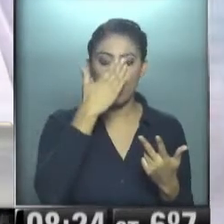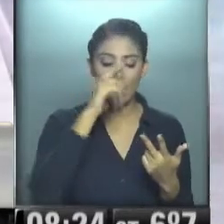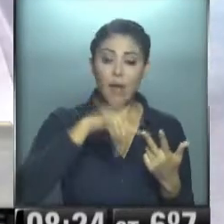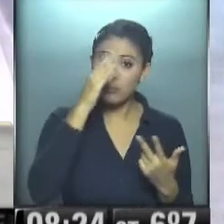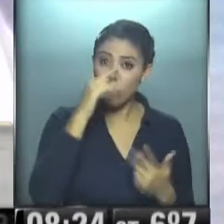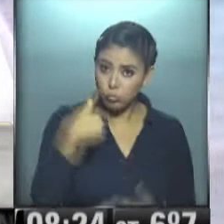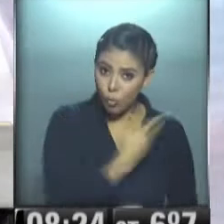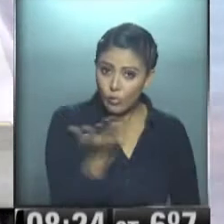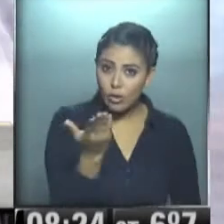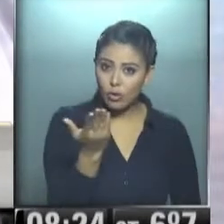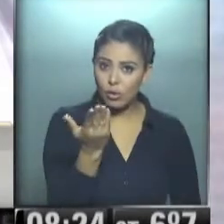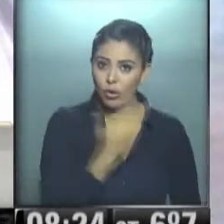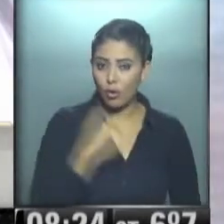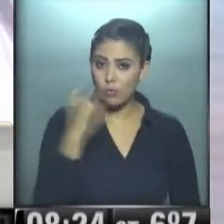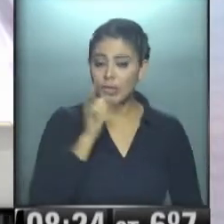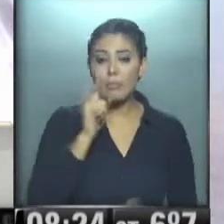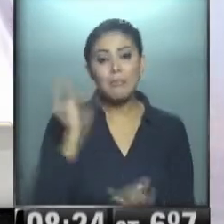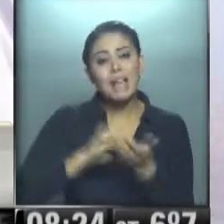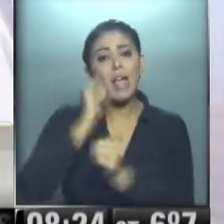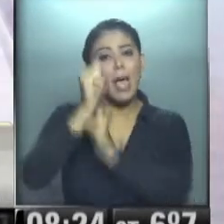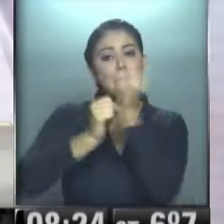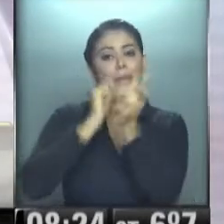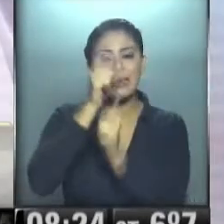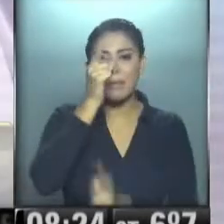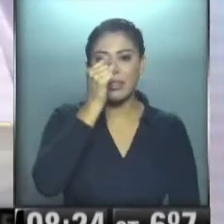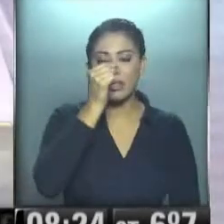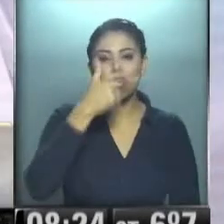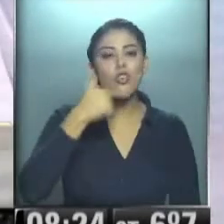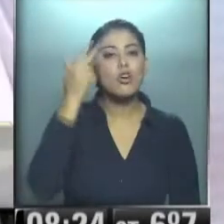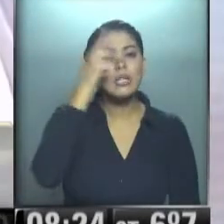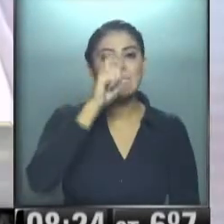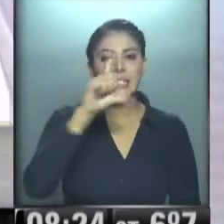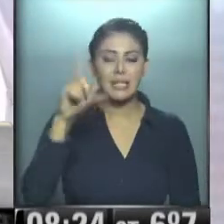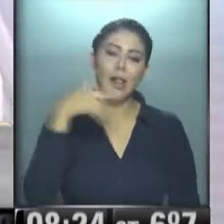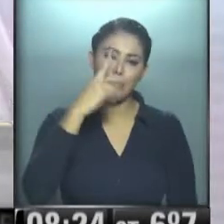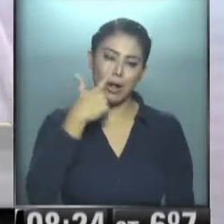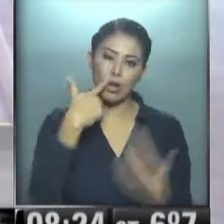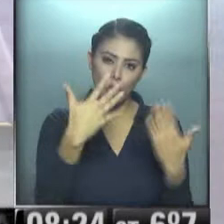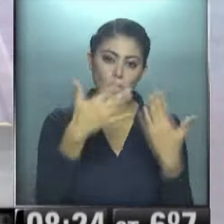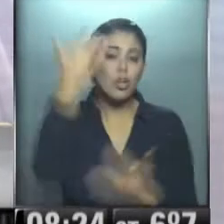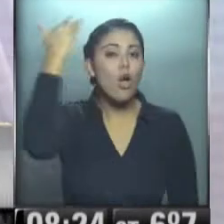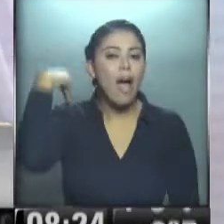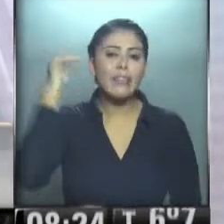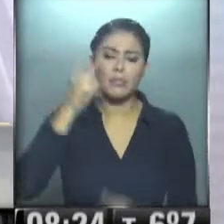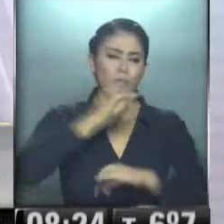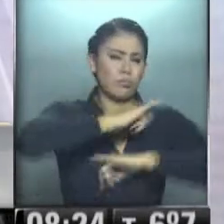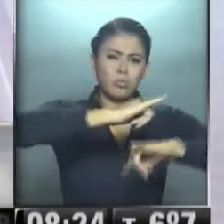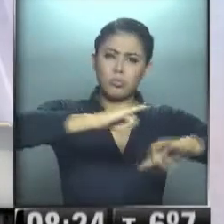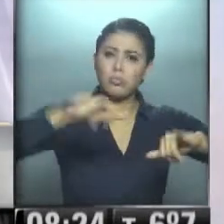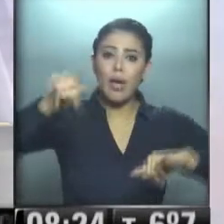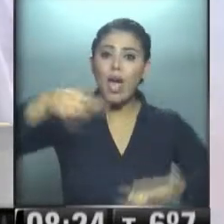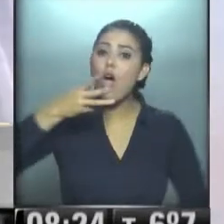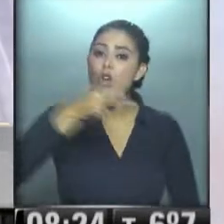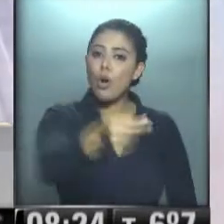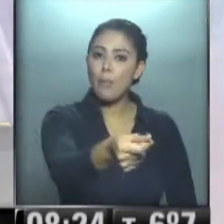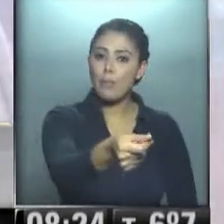como público y además de la empresa la petrolera shell que este es un caso más conocido porque en su momento tuvo mucha difusión la compra que hizo